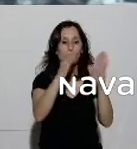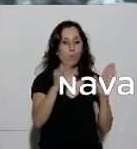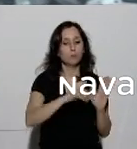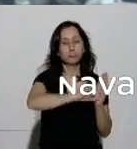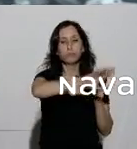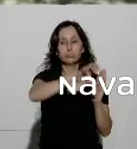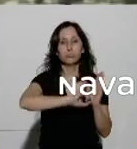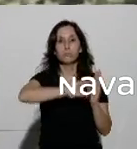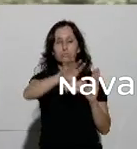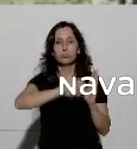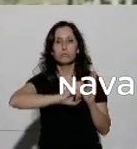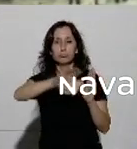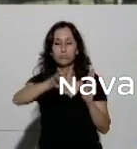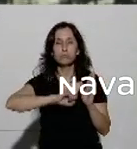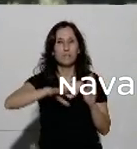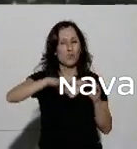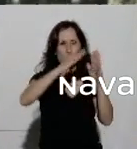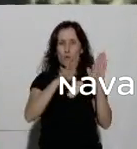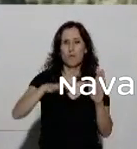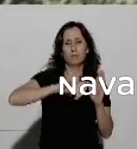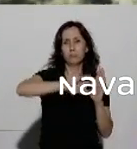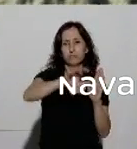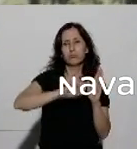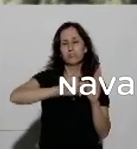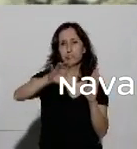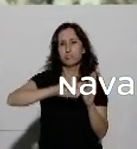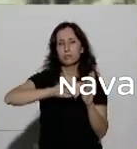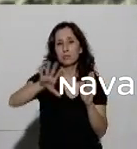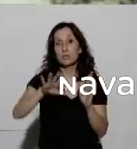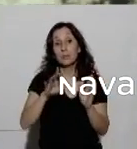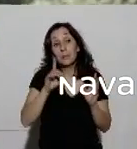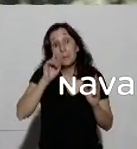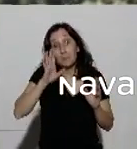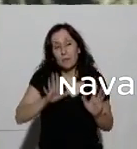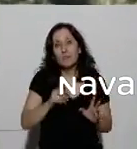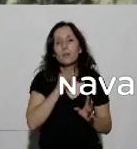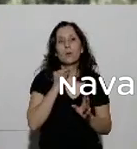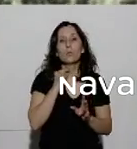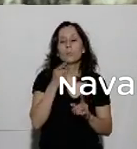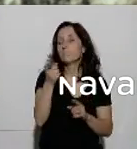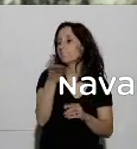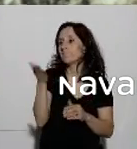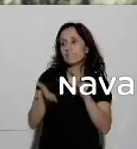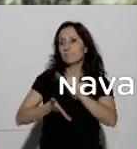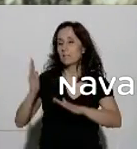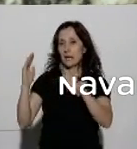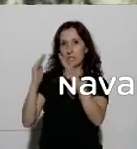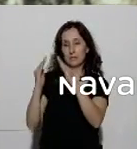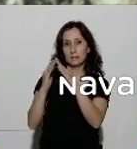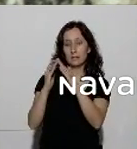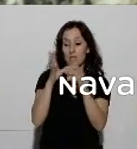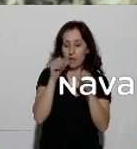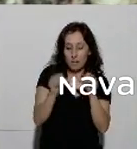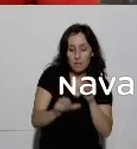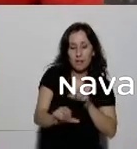todos aquellos granos de mostaza por toda la cueva y según eso el cura les dijo: podéis ir tranquilos a casa porque las brujas a partir de